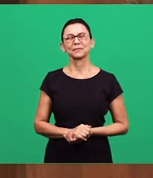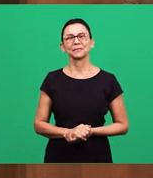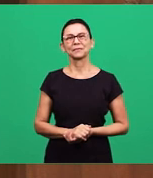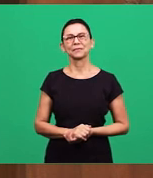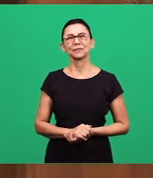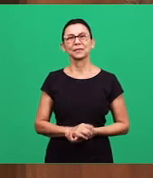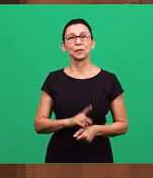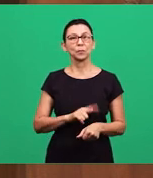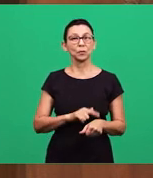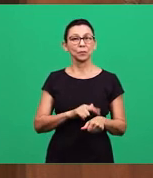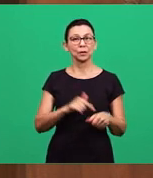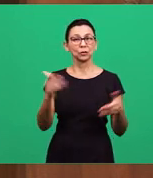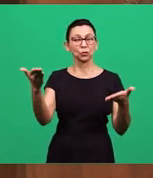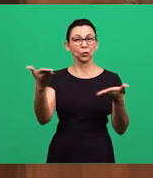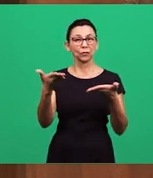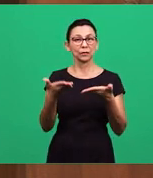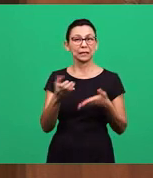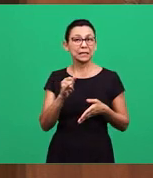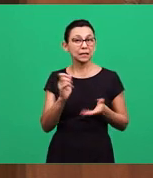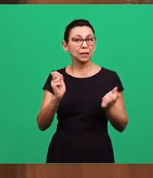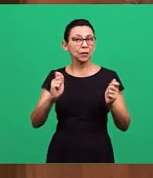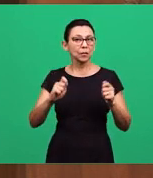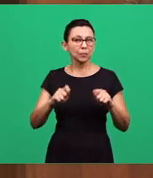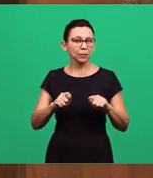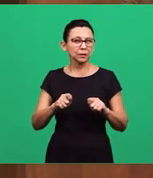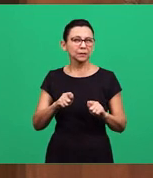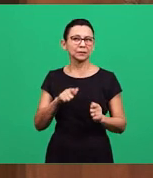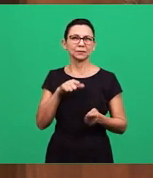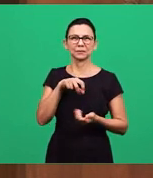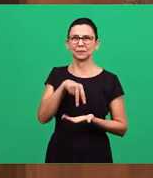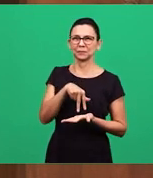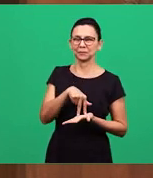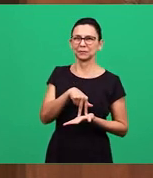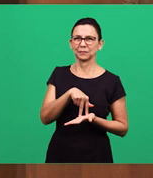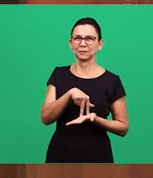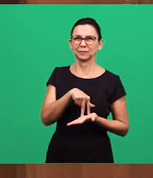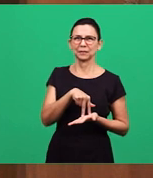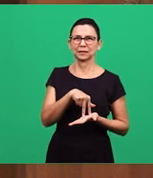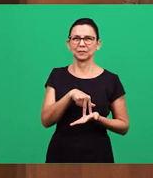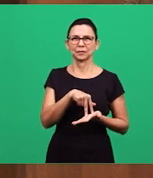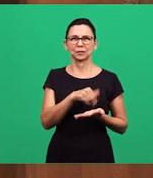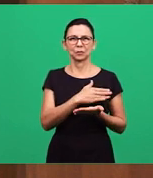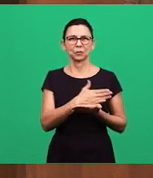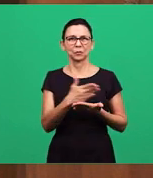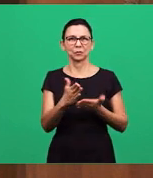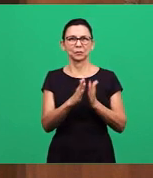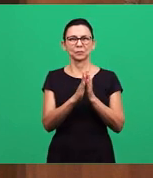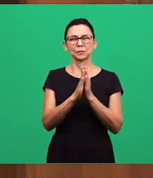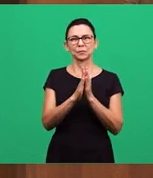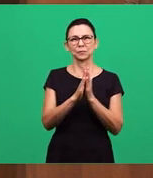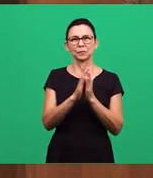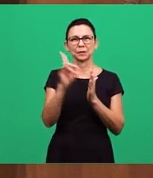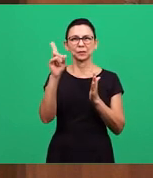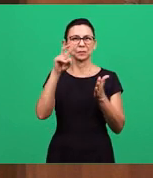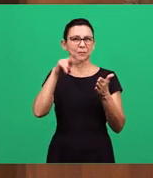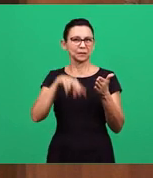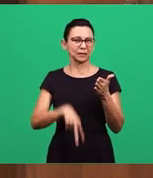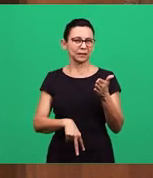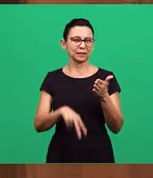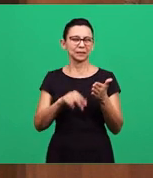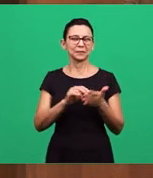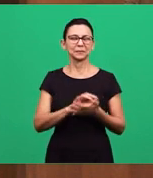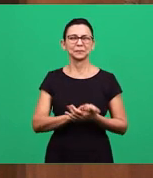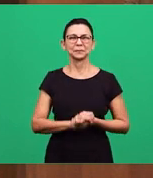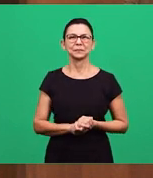Queremos invitar a todos los que puedan a colocarse de pie para que podamos hacer la lectura de la palabra de Dios, que